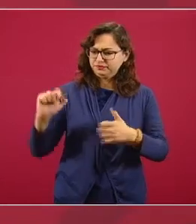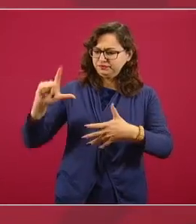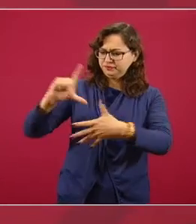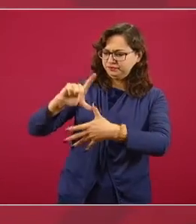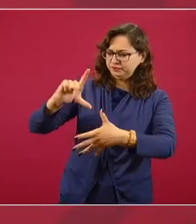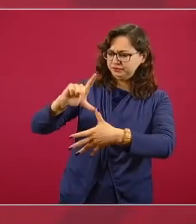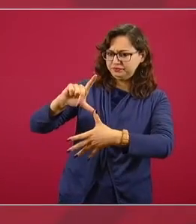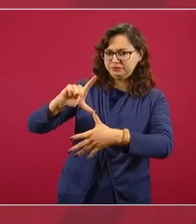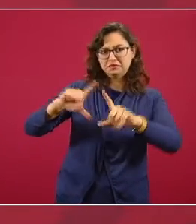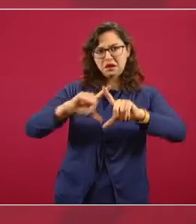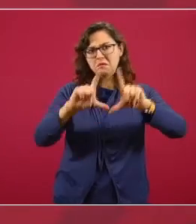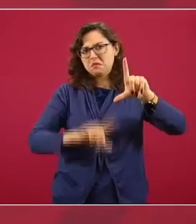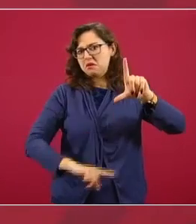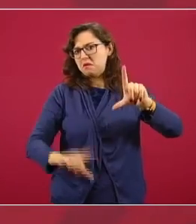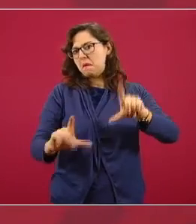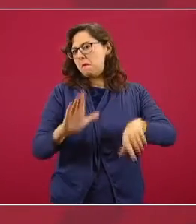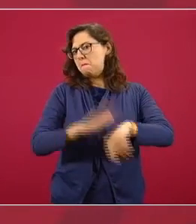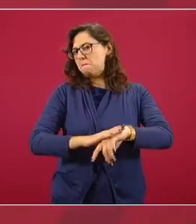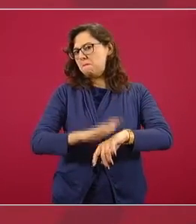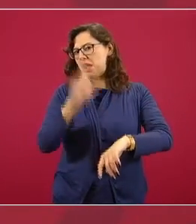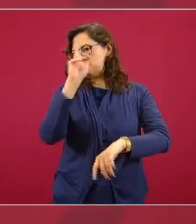el caso